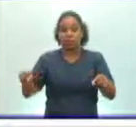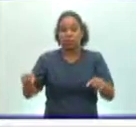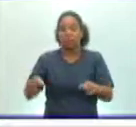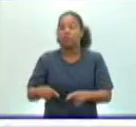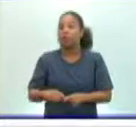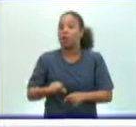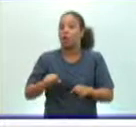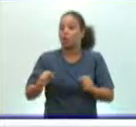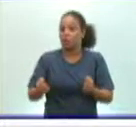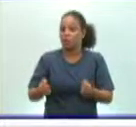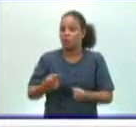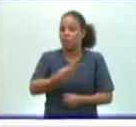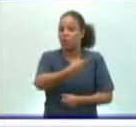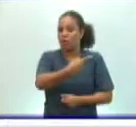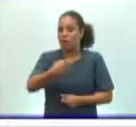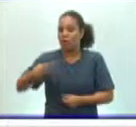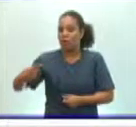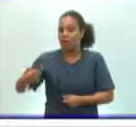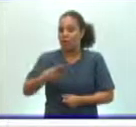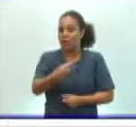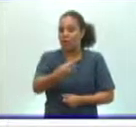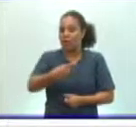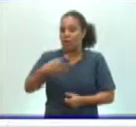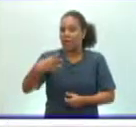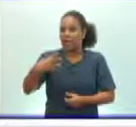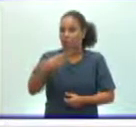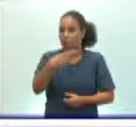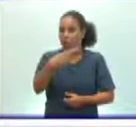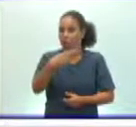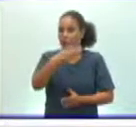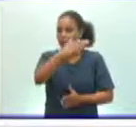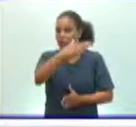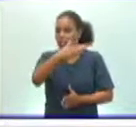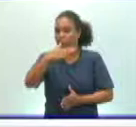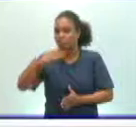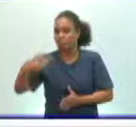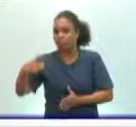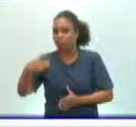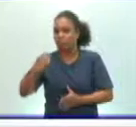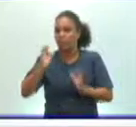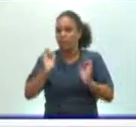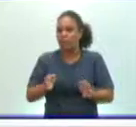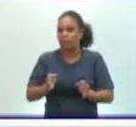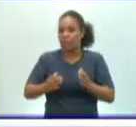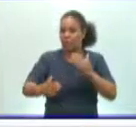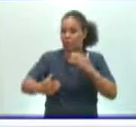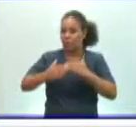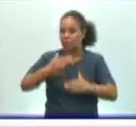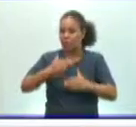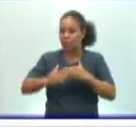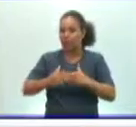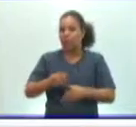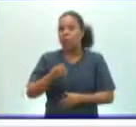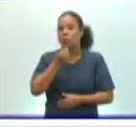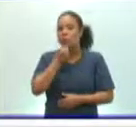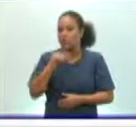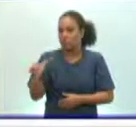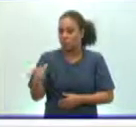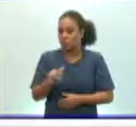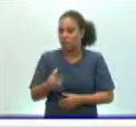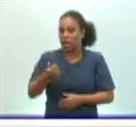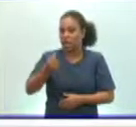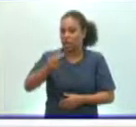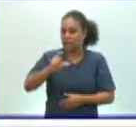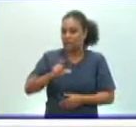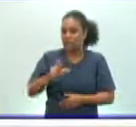que corta a la secante por una misma paralela. Puede ser también el segmento